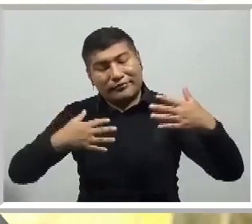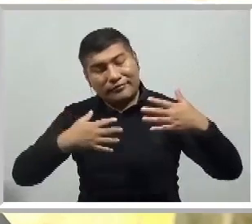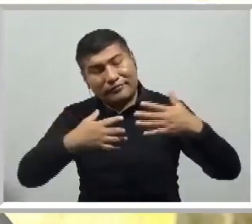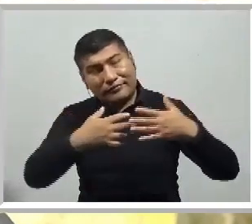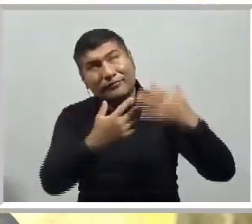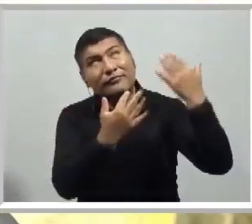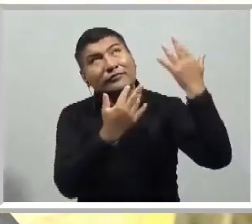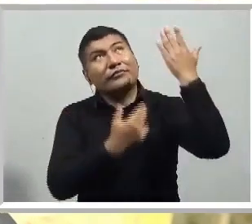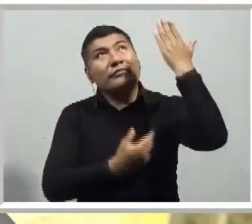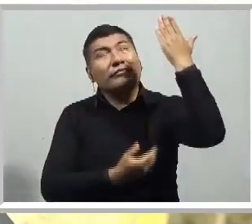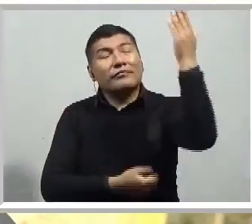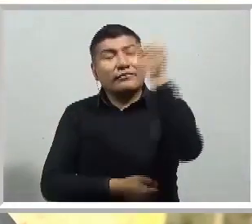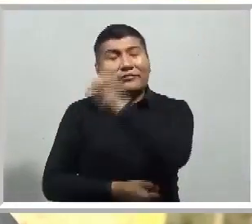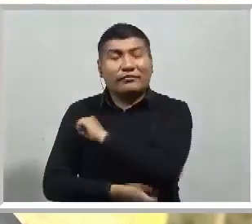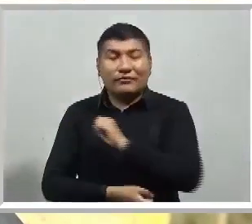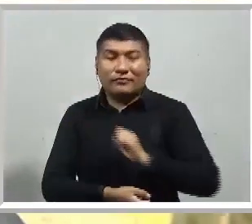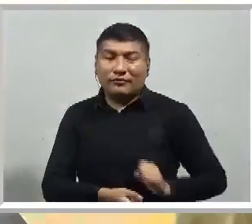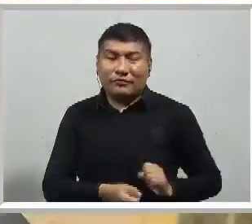Simeón y Ana